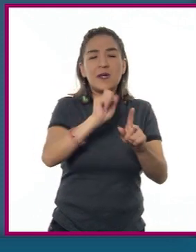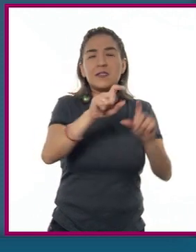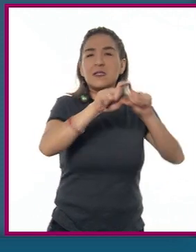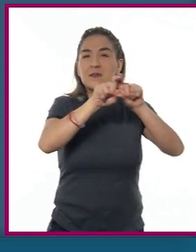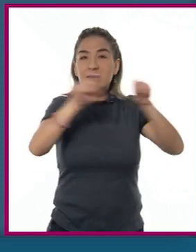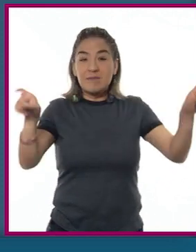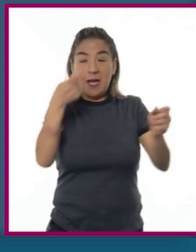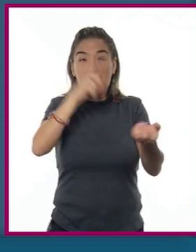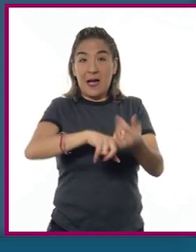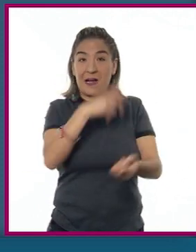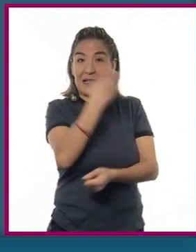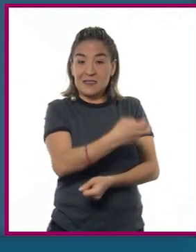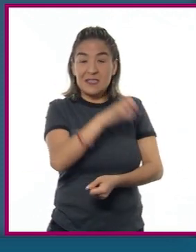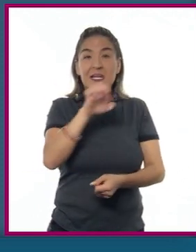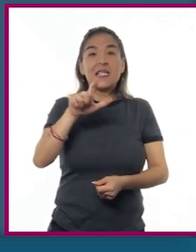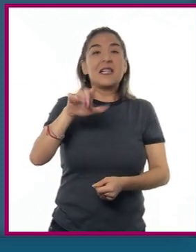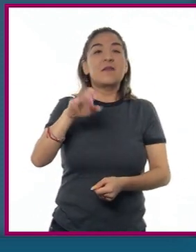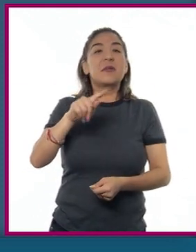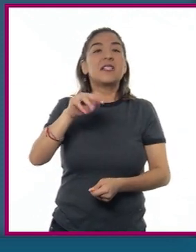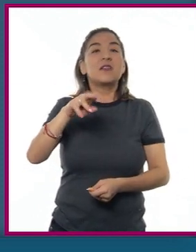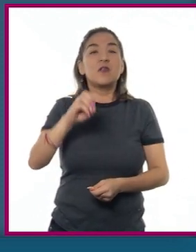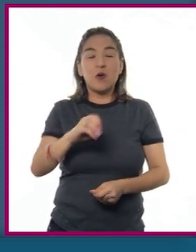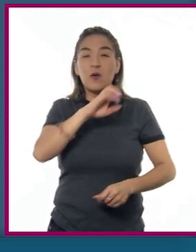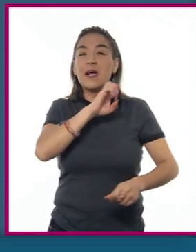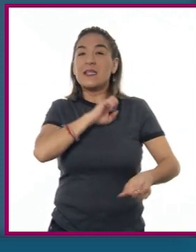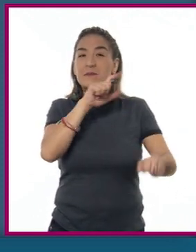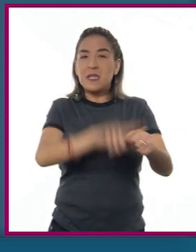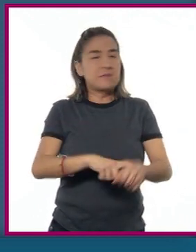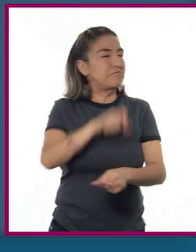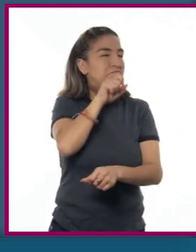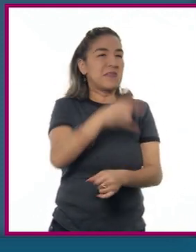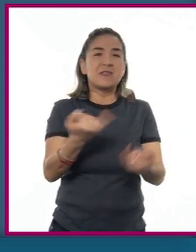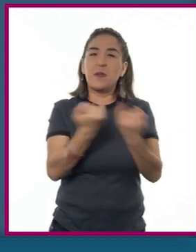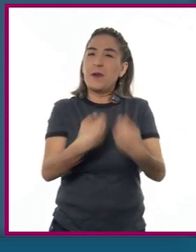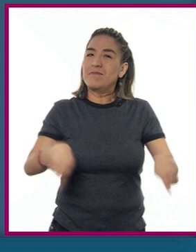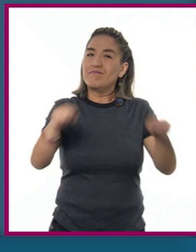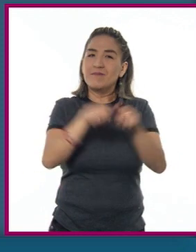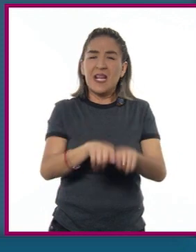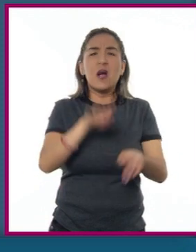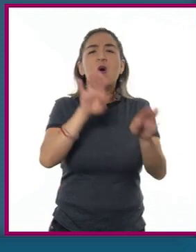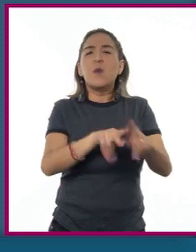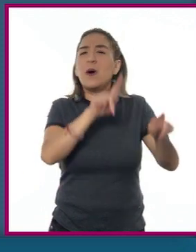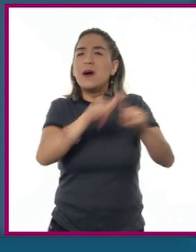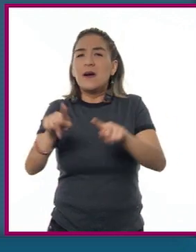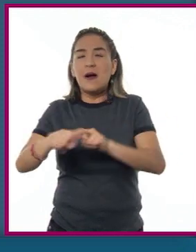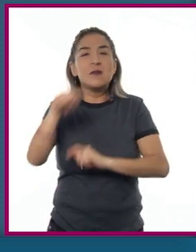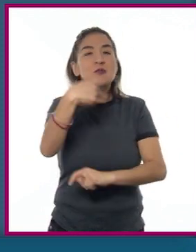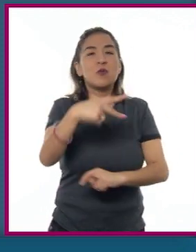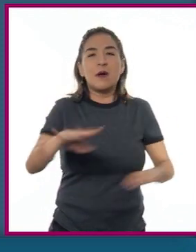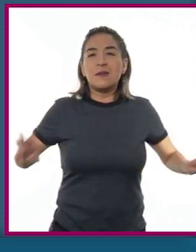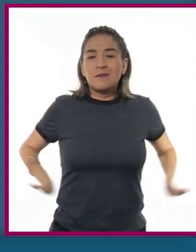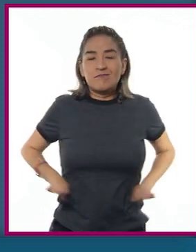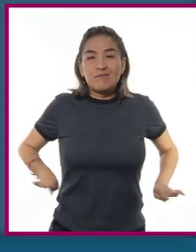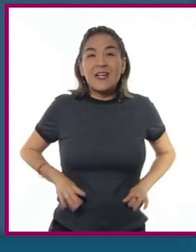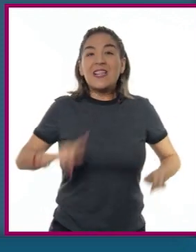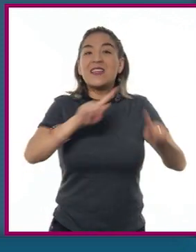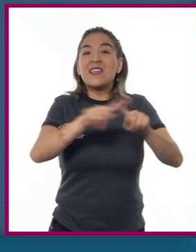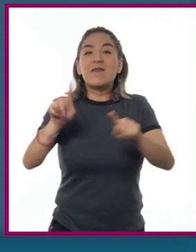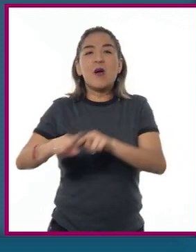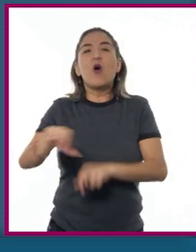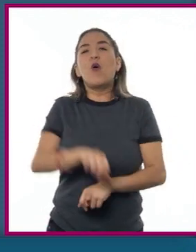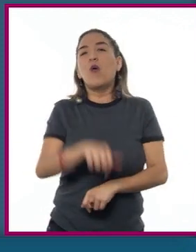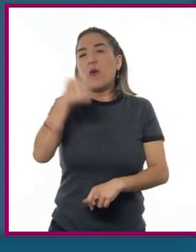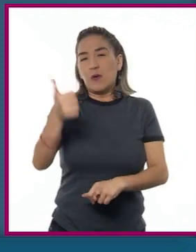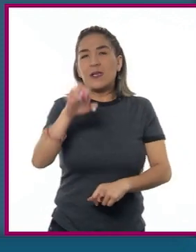que se obtienen para un elemento específico es siempre el mismo. Cada elemento produce su propio espectro diferente al de cualquier